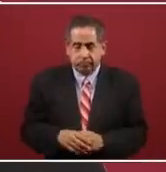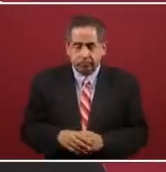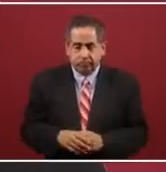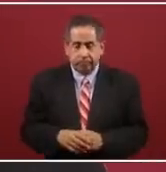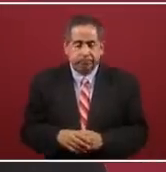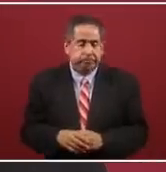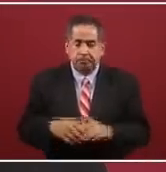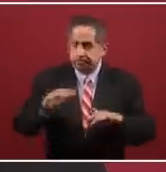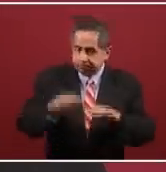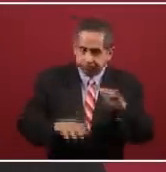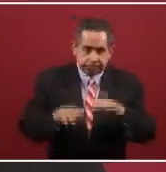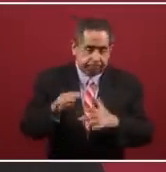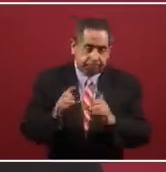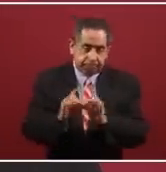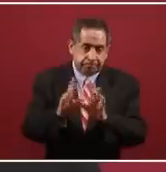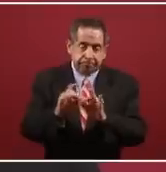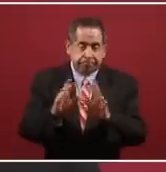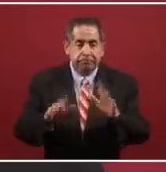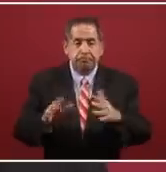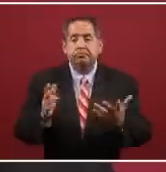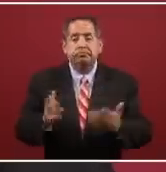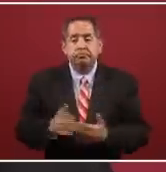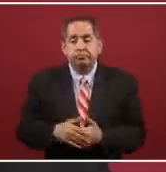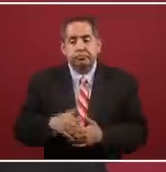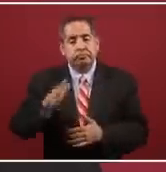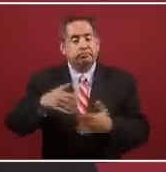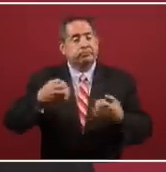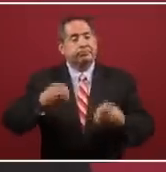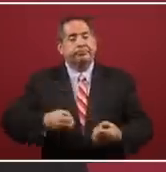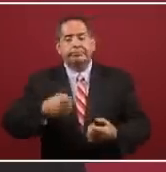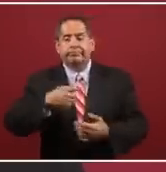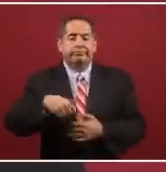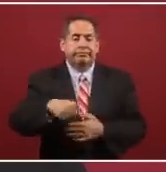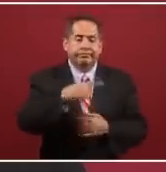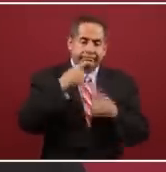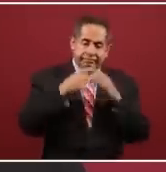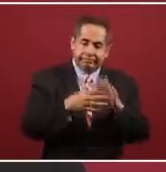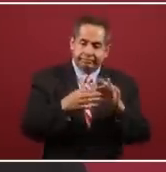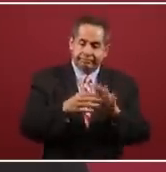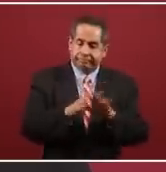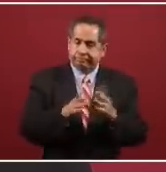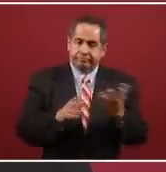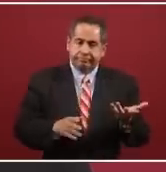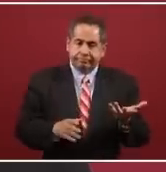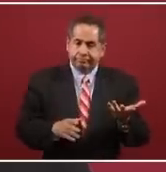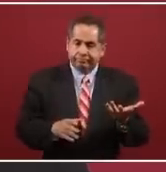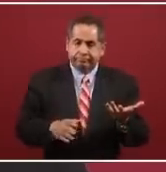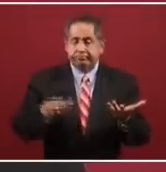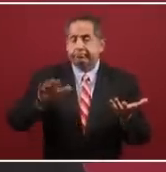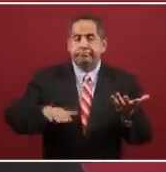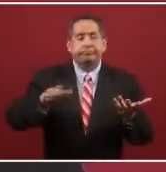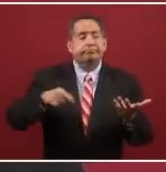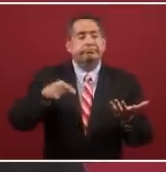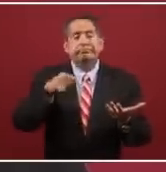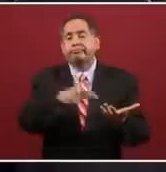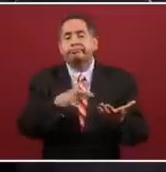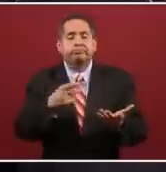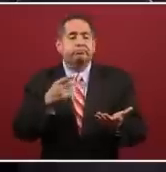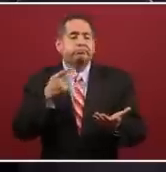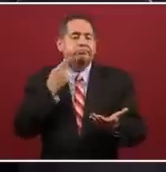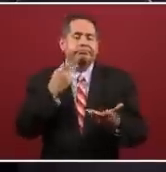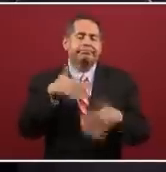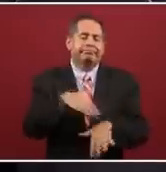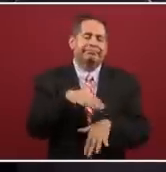a veces pues tiene uno que optar, porque hay quienes están en la